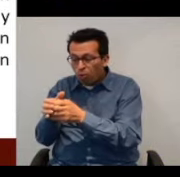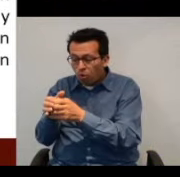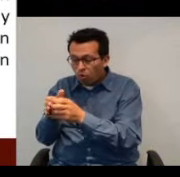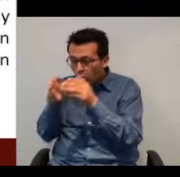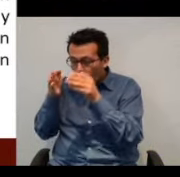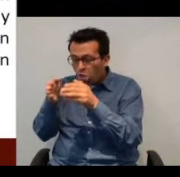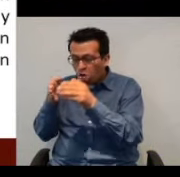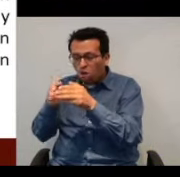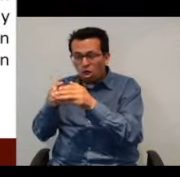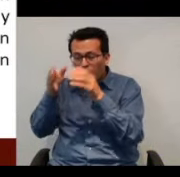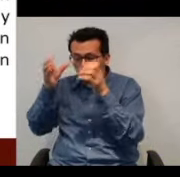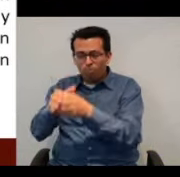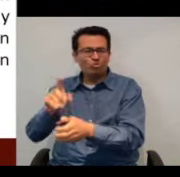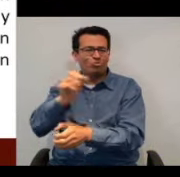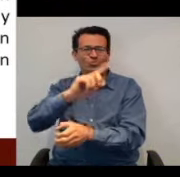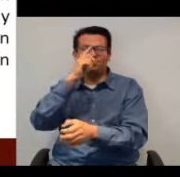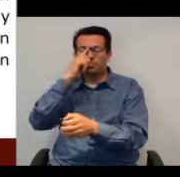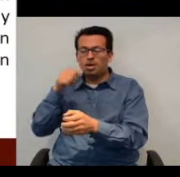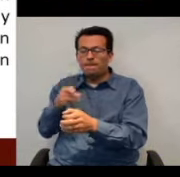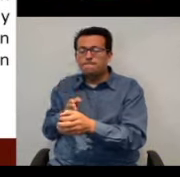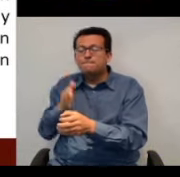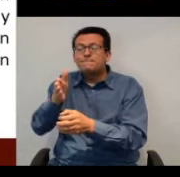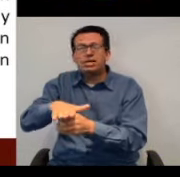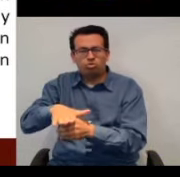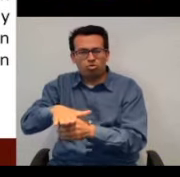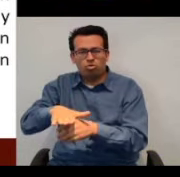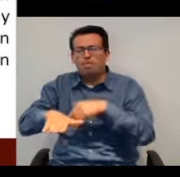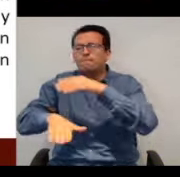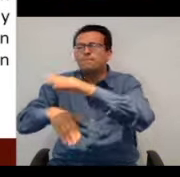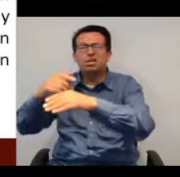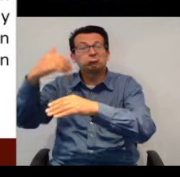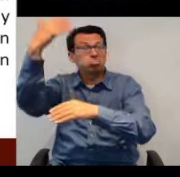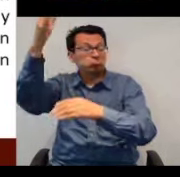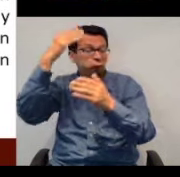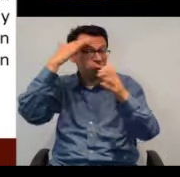la flecha que vimos, hacia sociedades incluyentes.